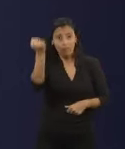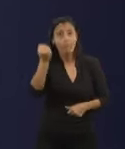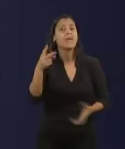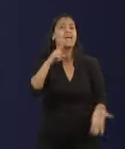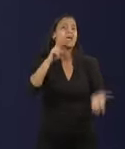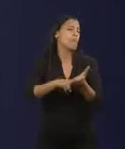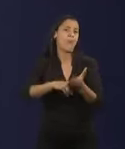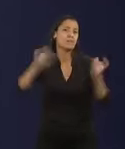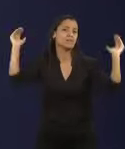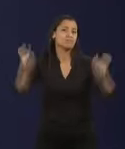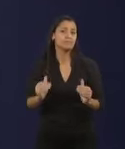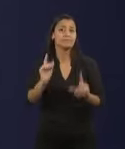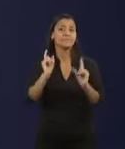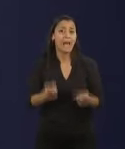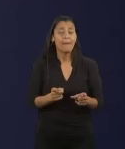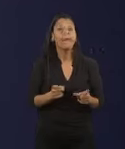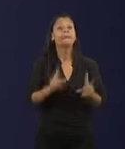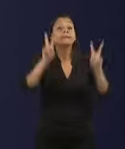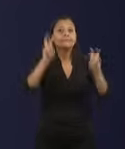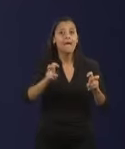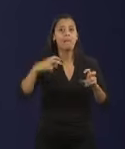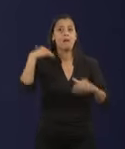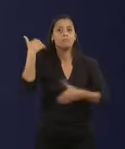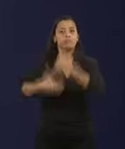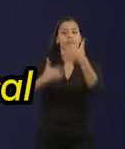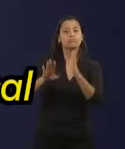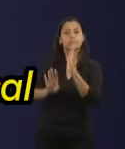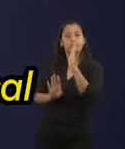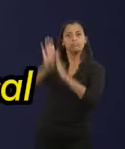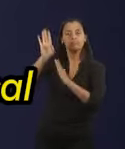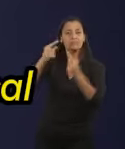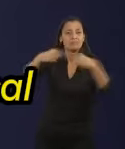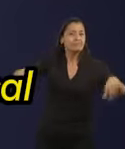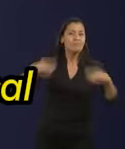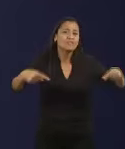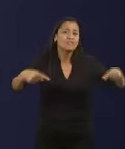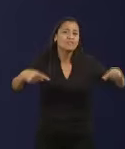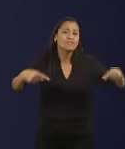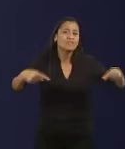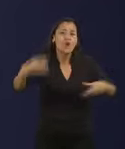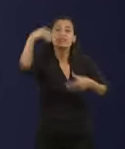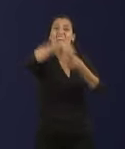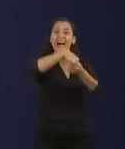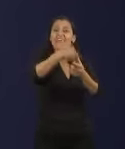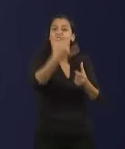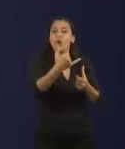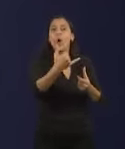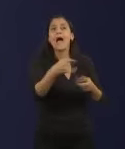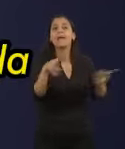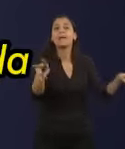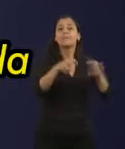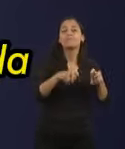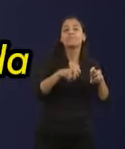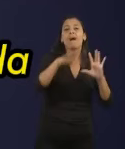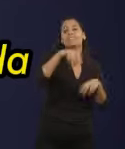impuestos también influyen temas de crecimiento digo es una es un concepto el superor fiscal mucho más amplio que el el recorte de